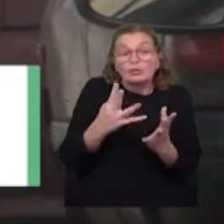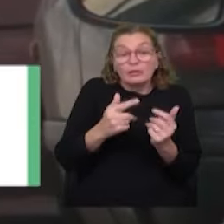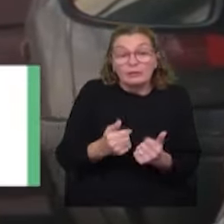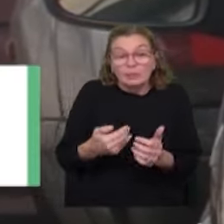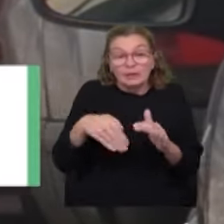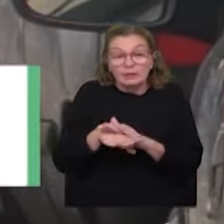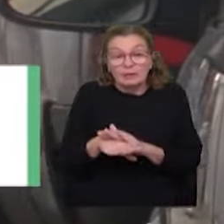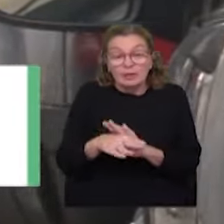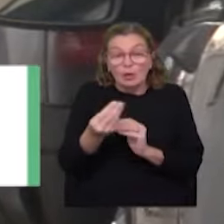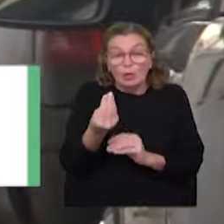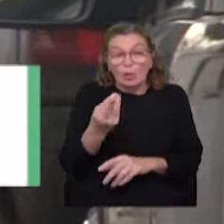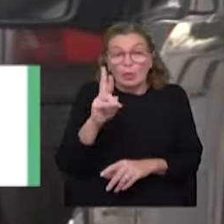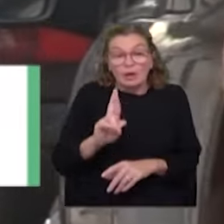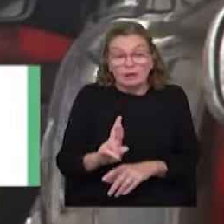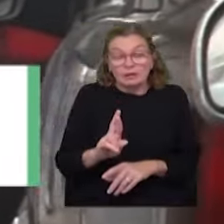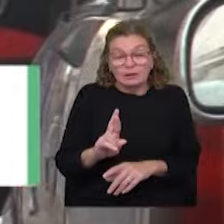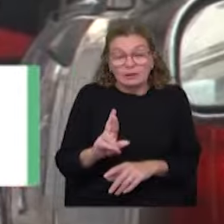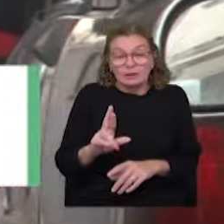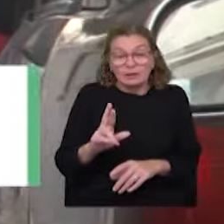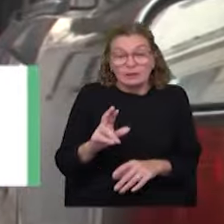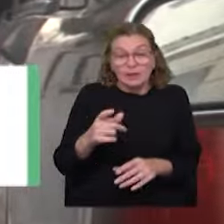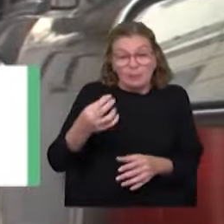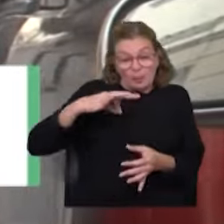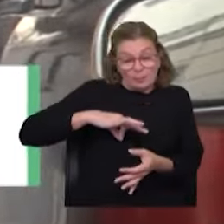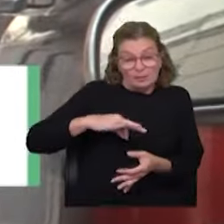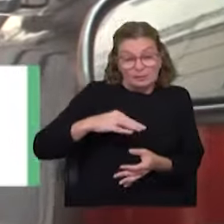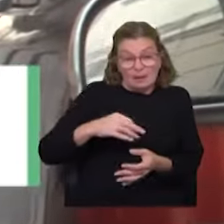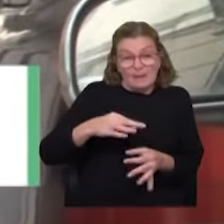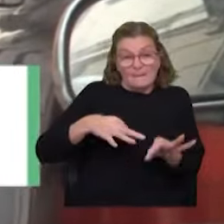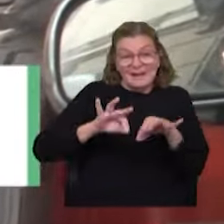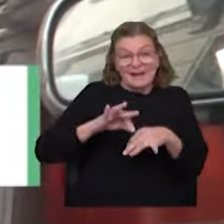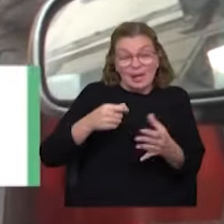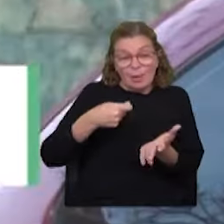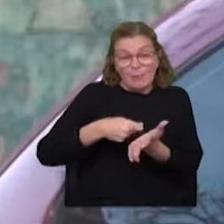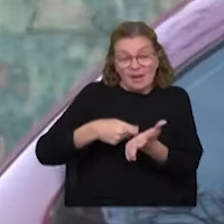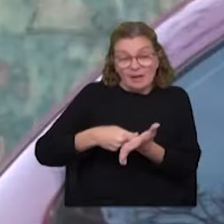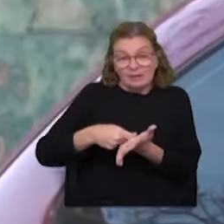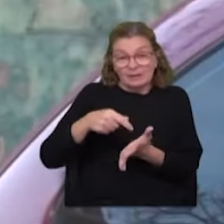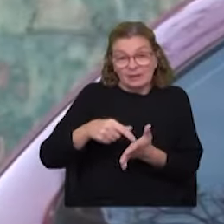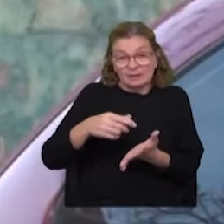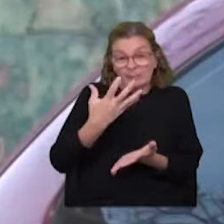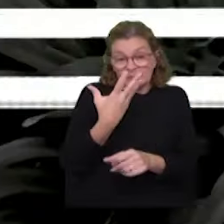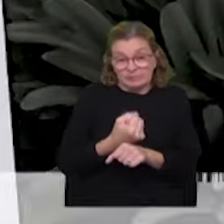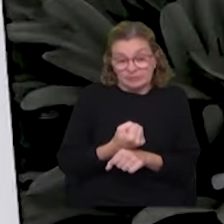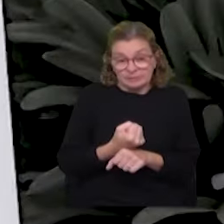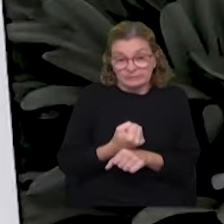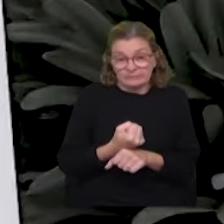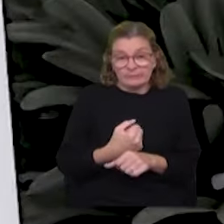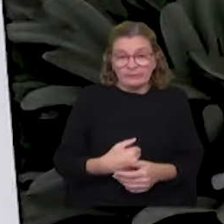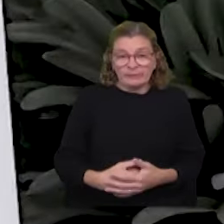través de un QR a que les dejaran las propinas este por mercado pago en este caso concretamente es esta